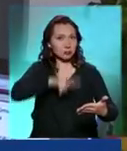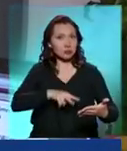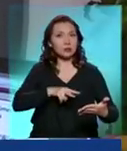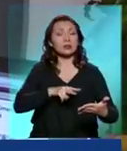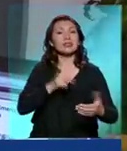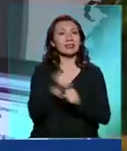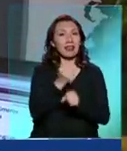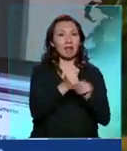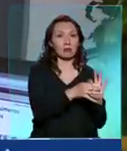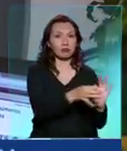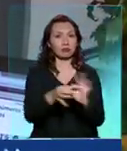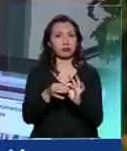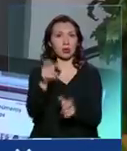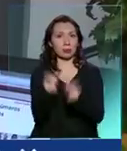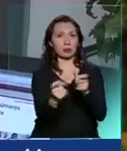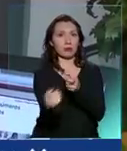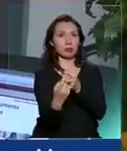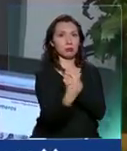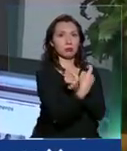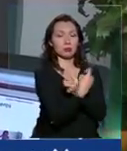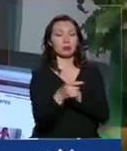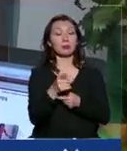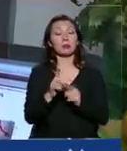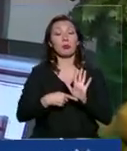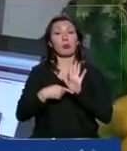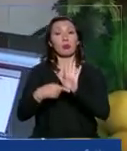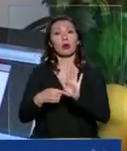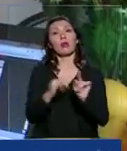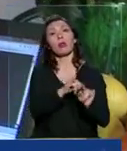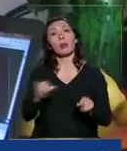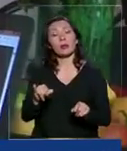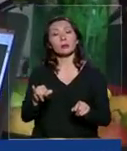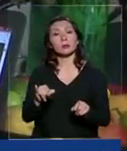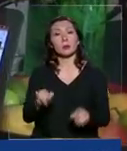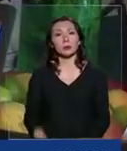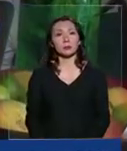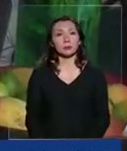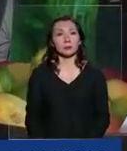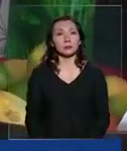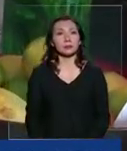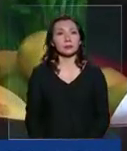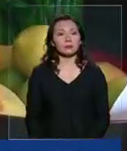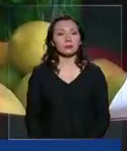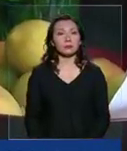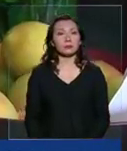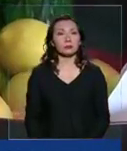actitud, trabajar en equipo, la hace explícita. Y luego viene